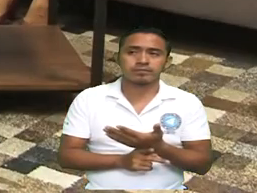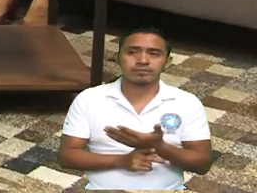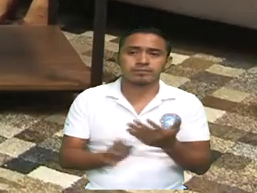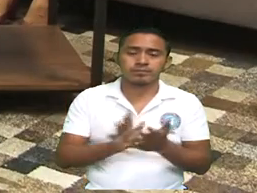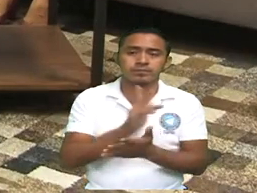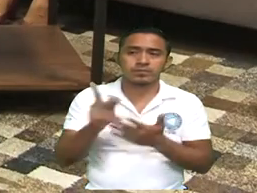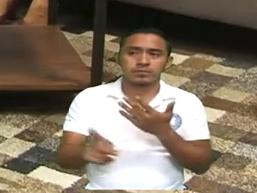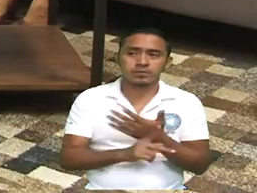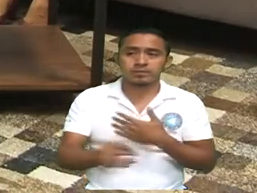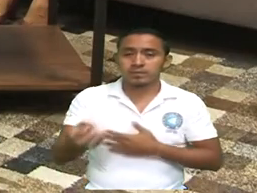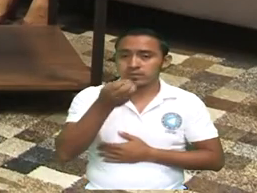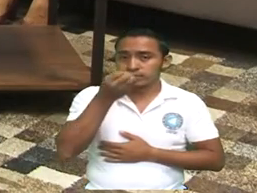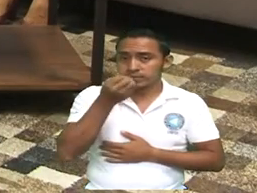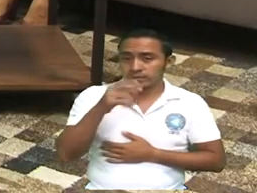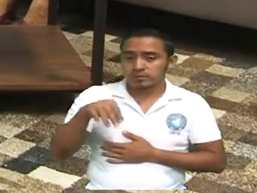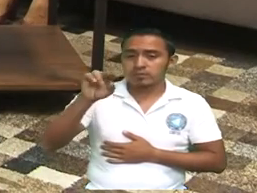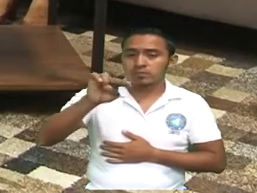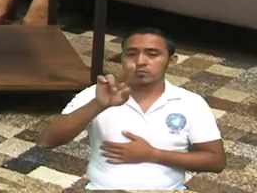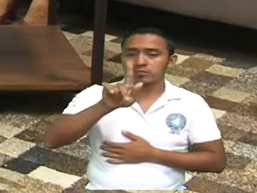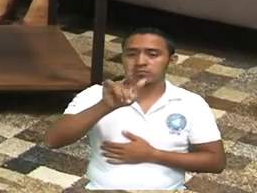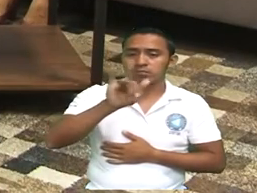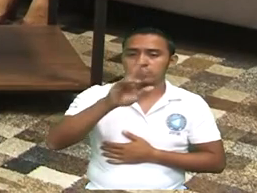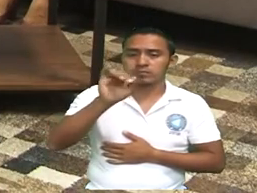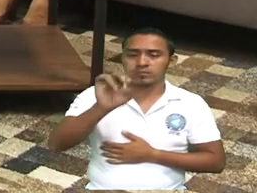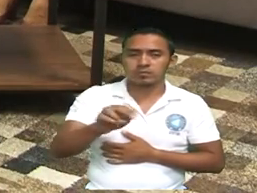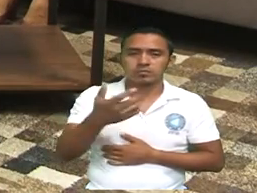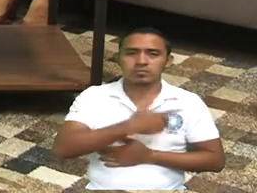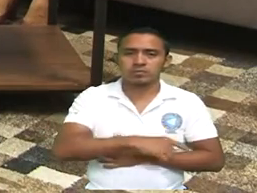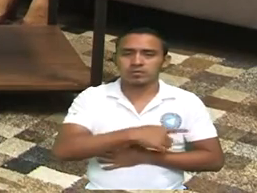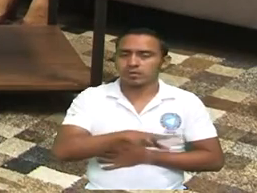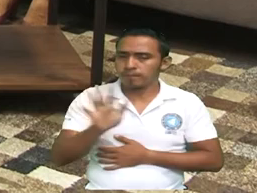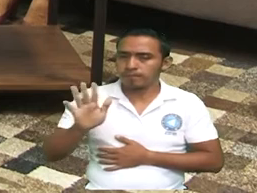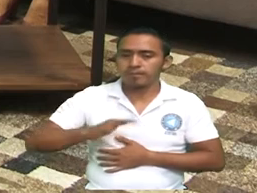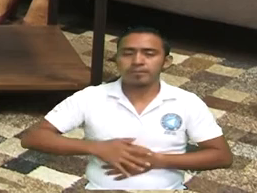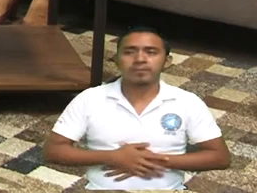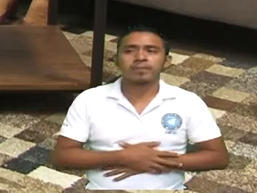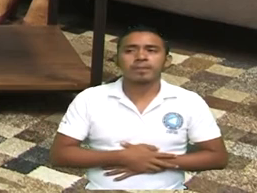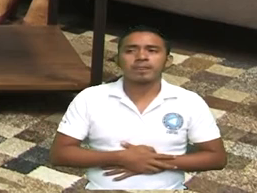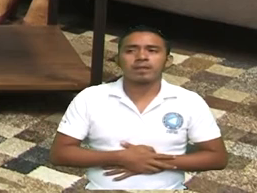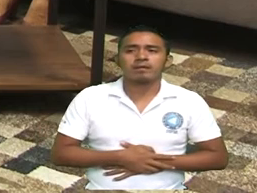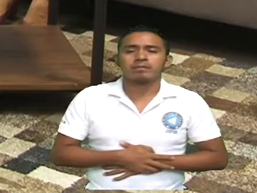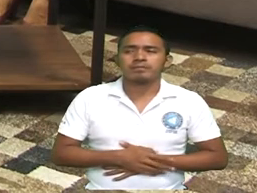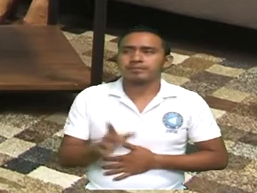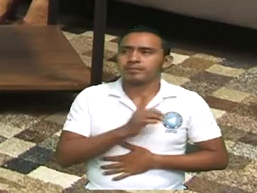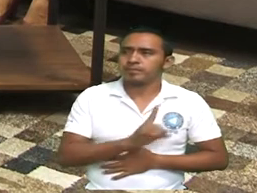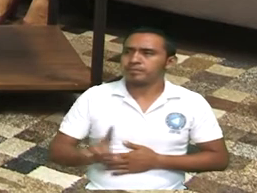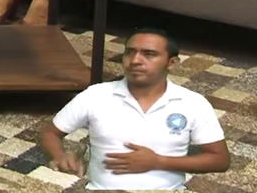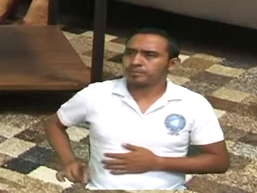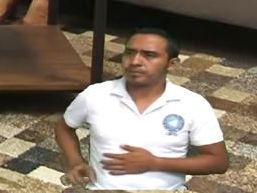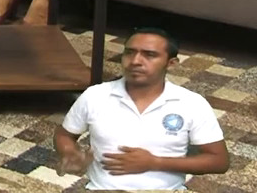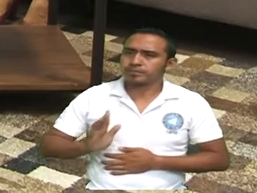del programa de nutrición escolar. En este caso, diputada,